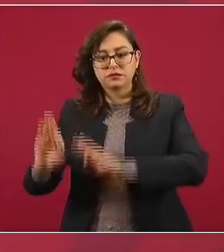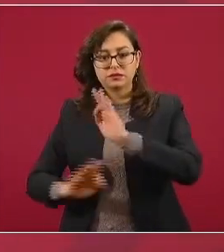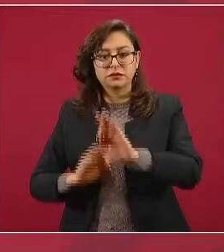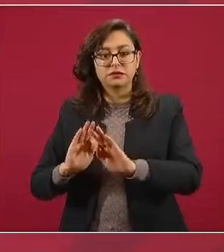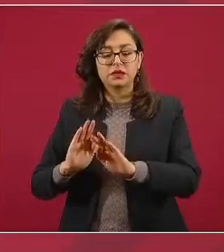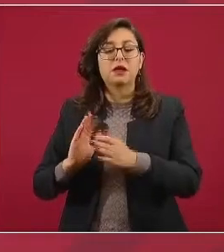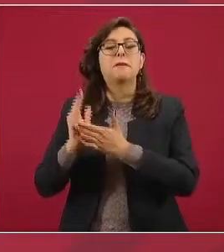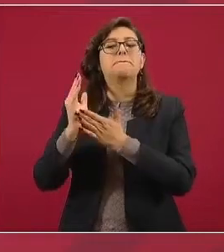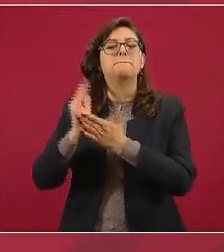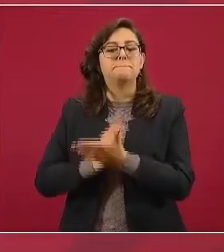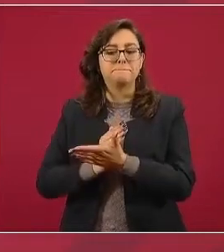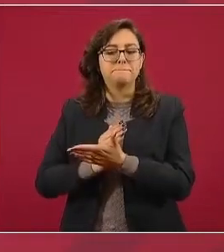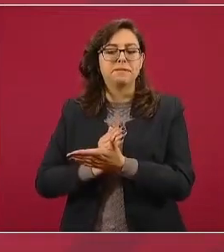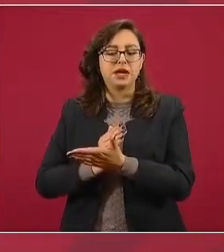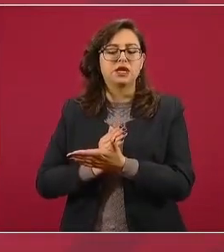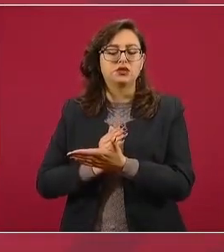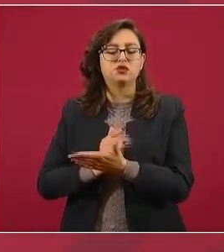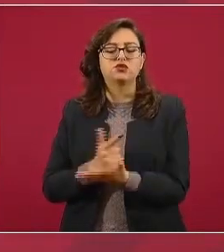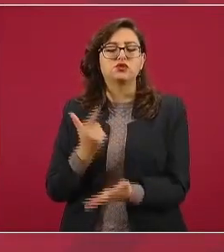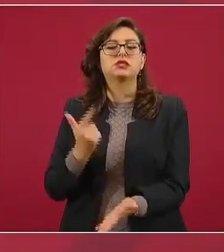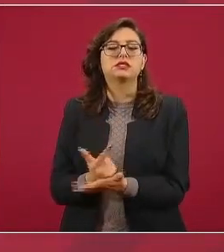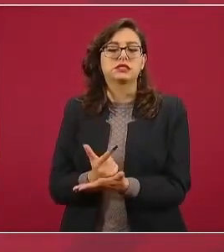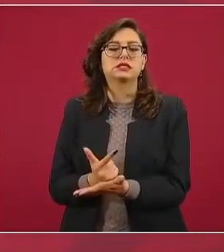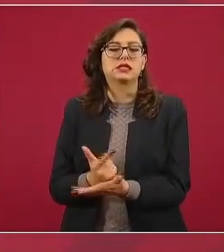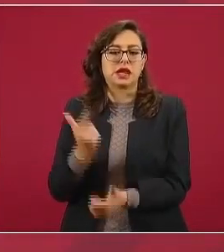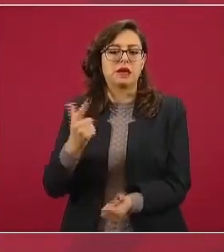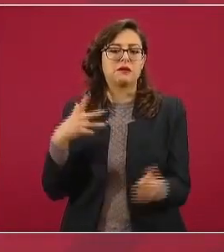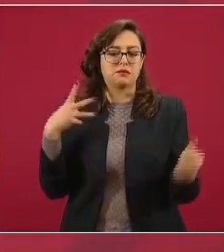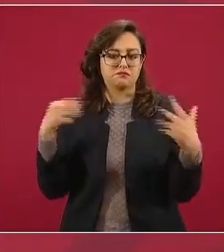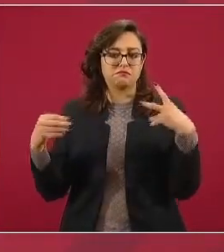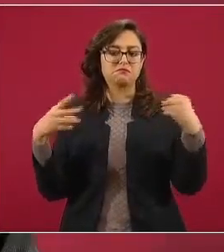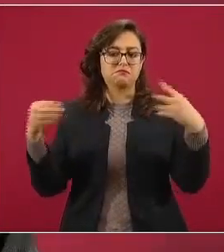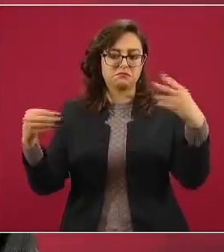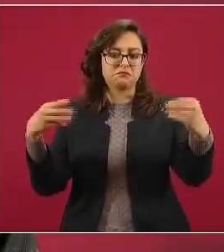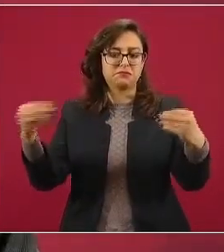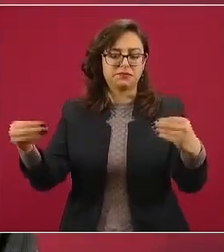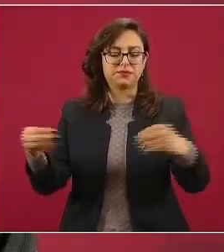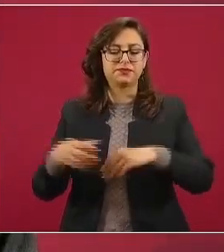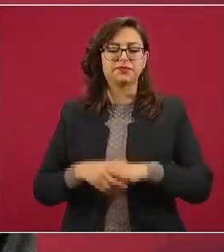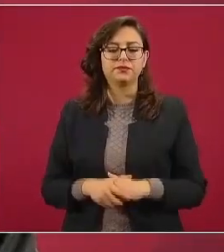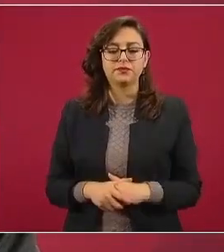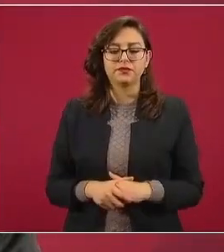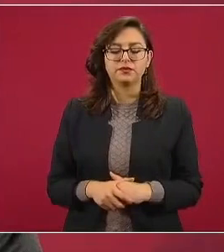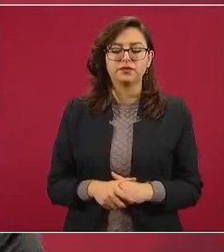atemperar los efectos del contagio, en